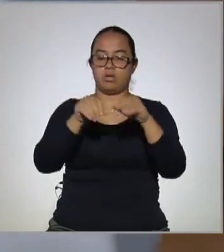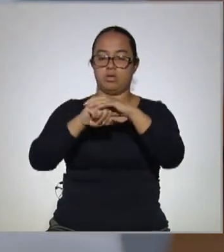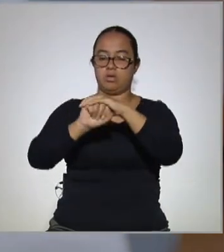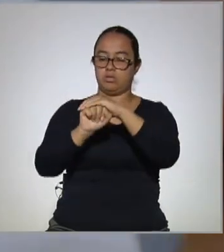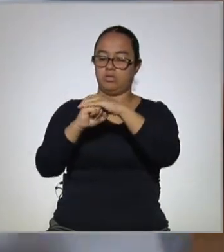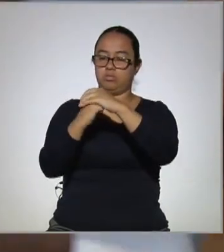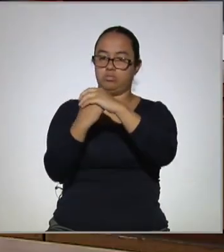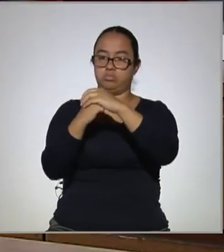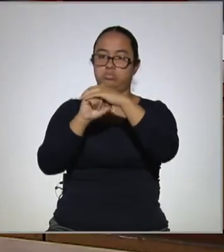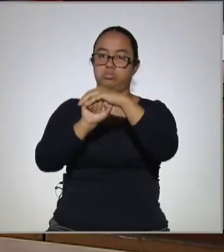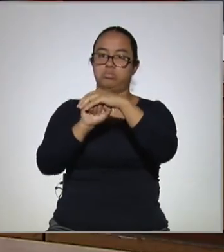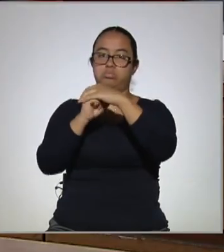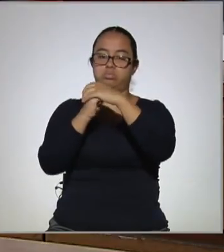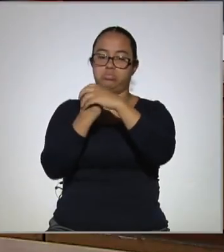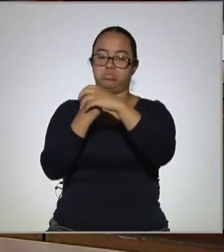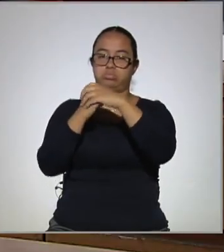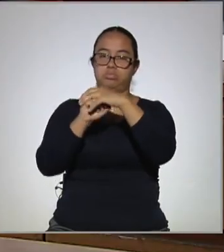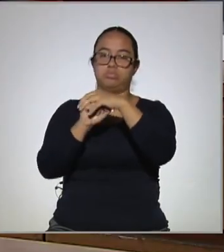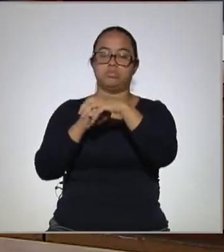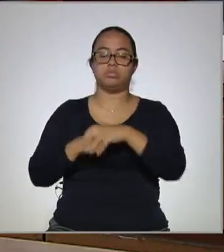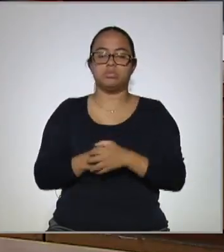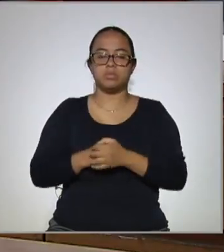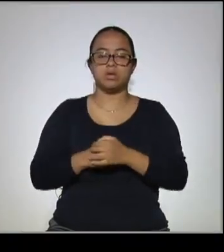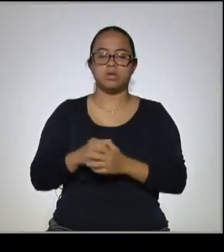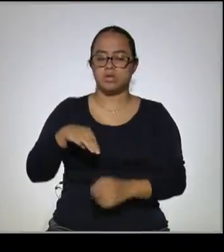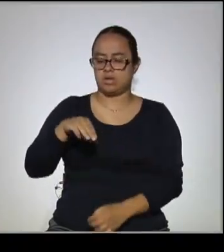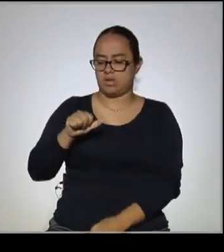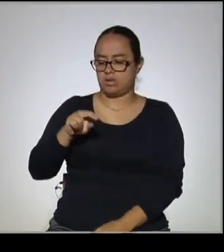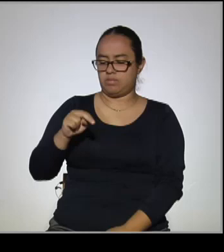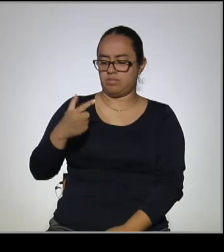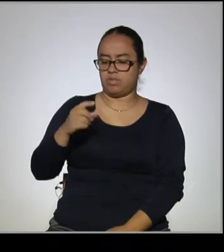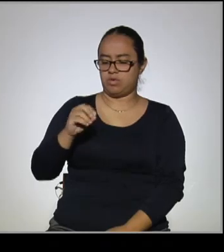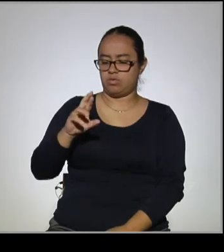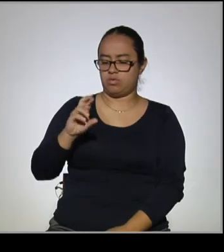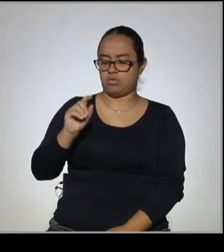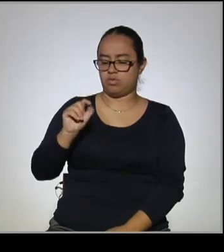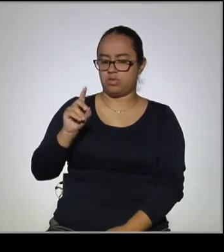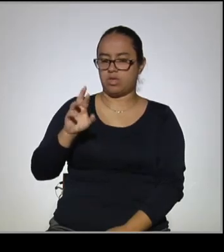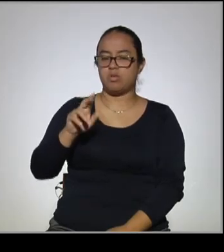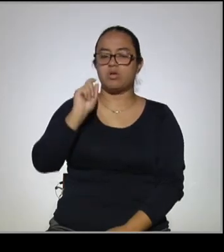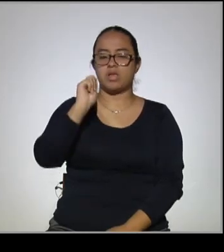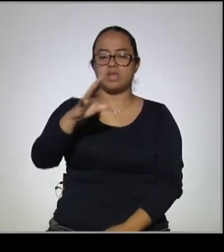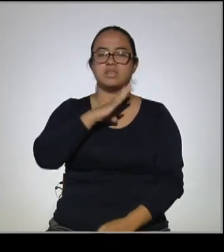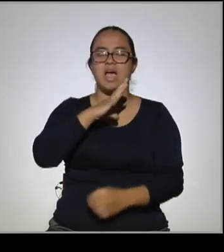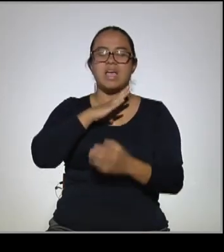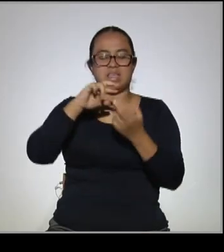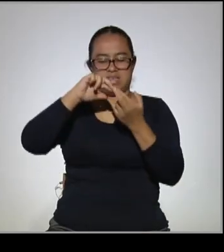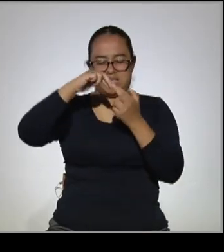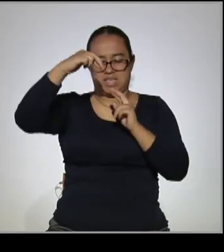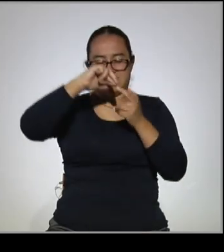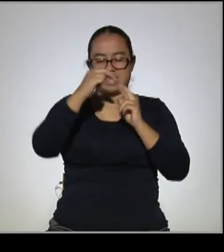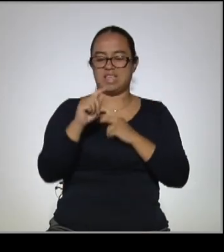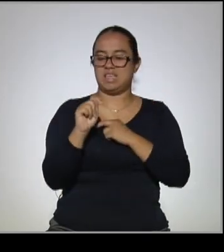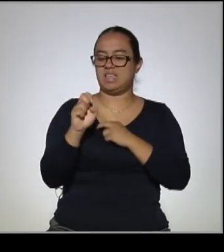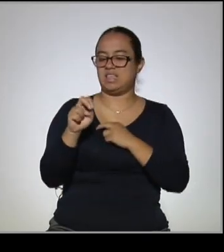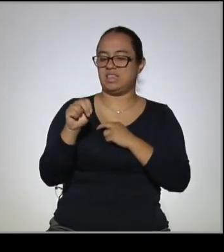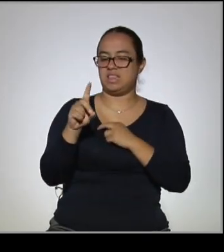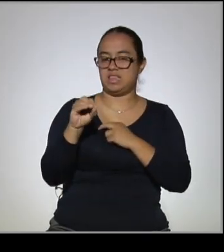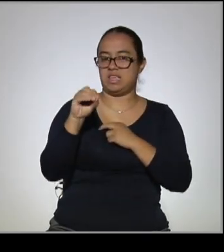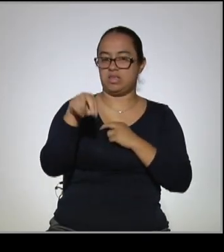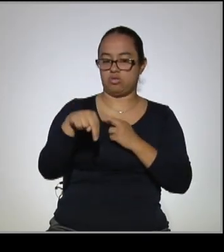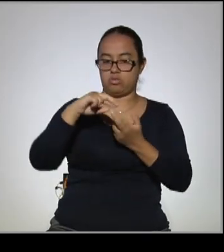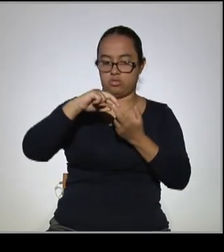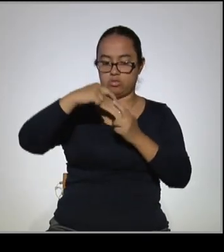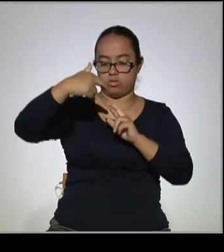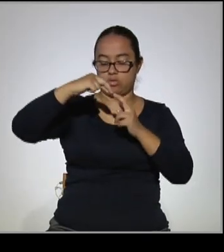rotación externa, ¿no? ¿Qué es lo que hace el mango rotador? Es un sistema de cables, son unos tendones, que lo que hacen es